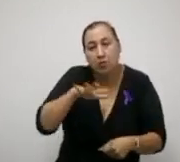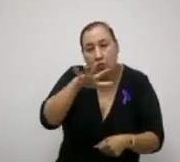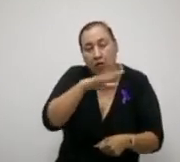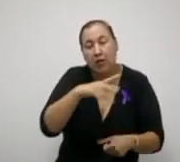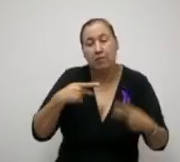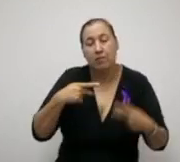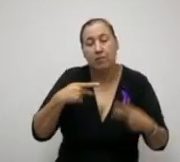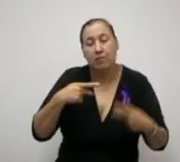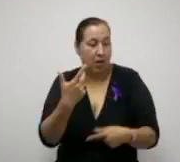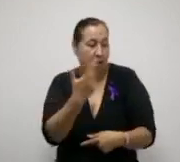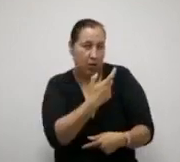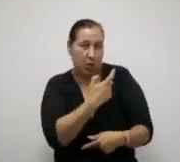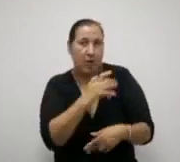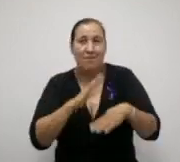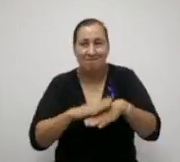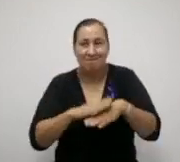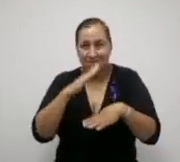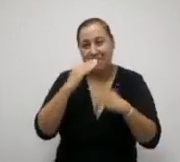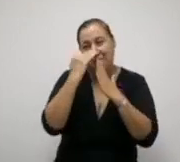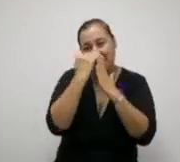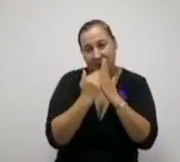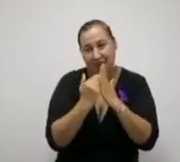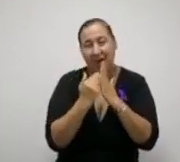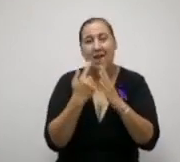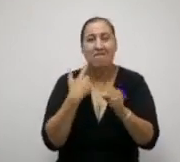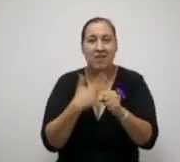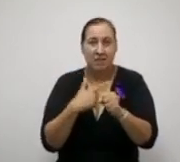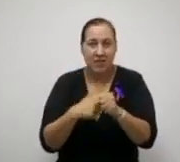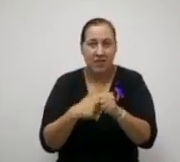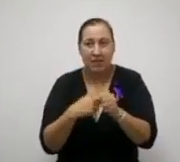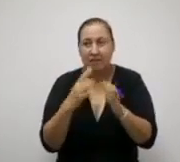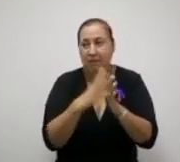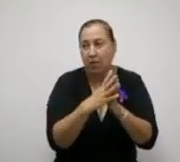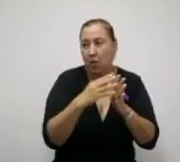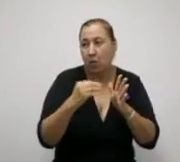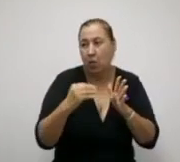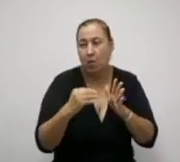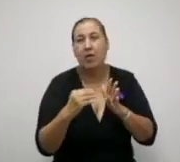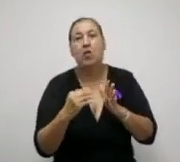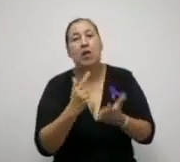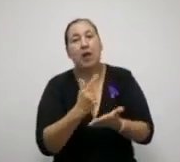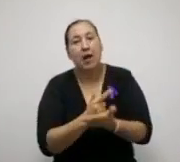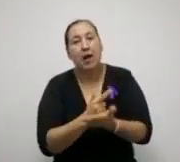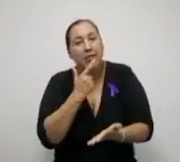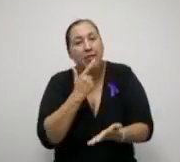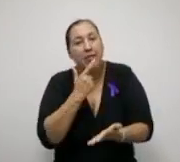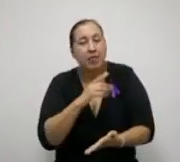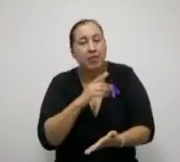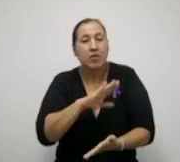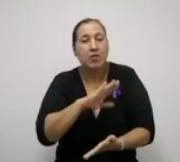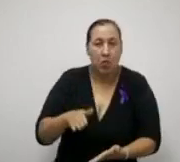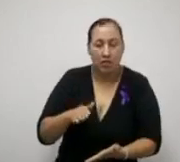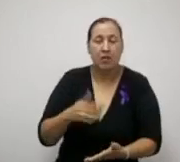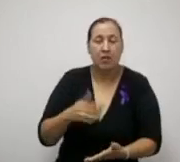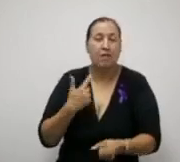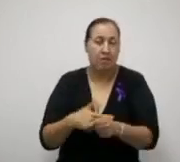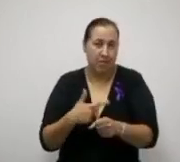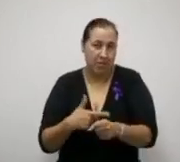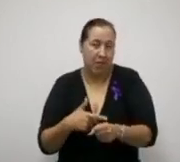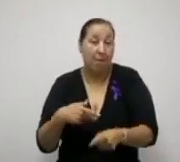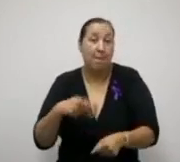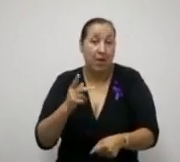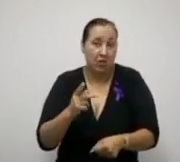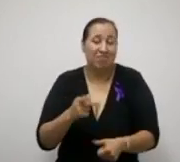vacuna suman a llegar a bajar los casos y evitar sobre todo las complicaciones y las defunciones. Pero aún,